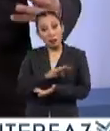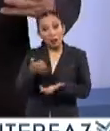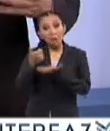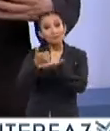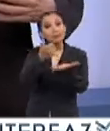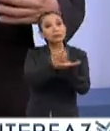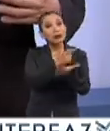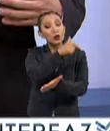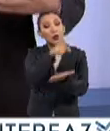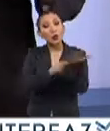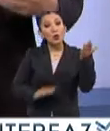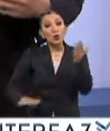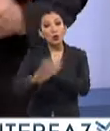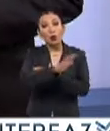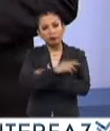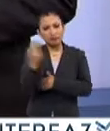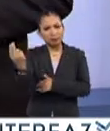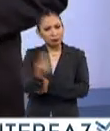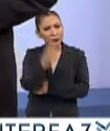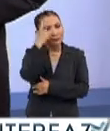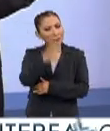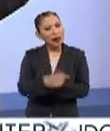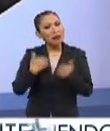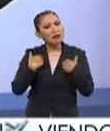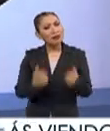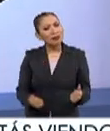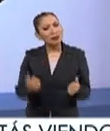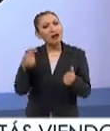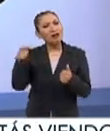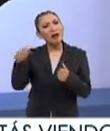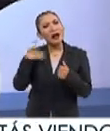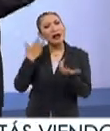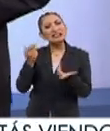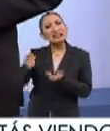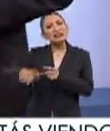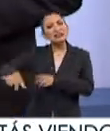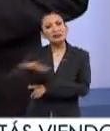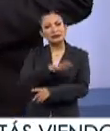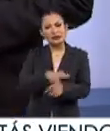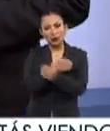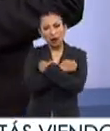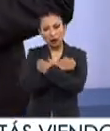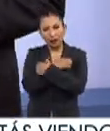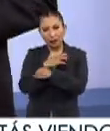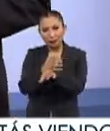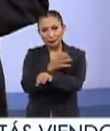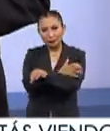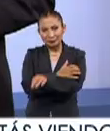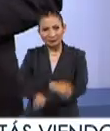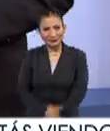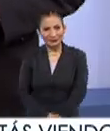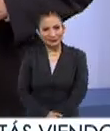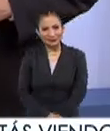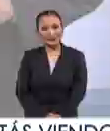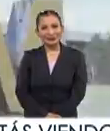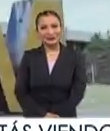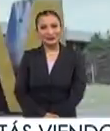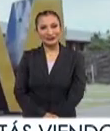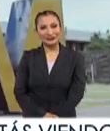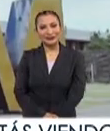este espacio indispensable para entender, para asumir el sector educativo. Acompáñenos.